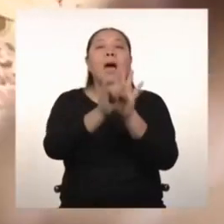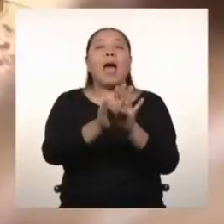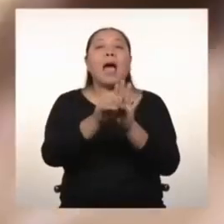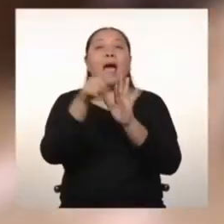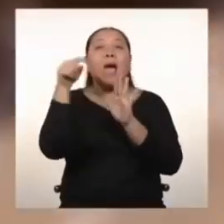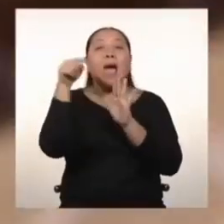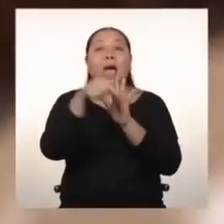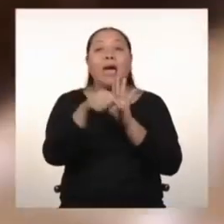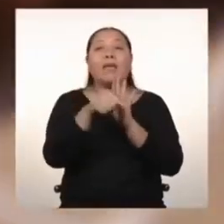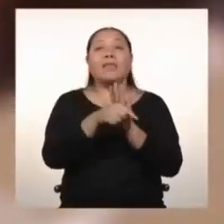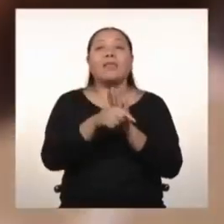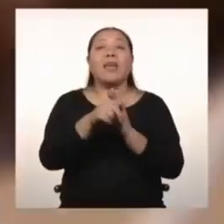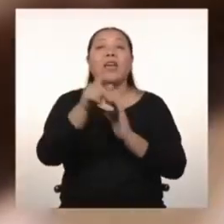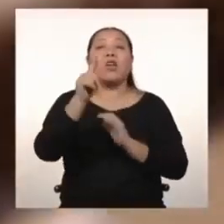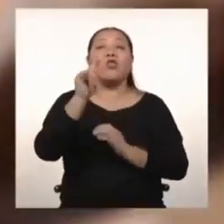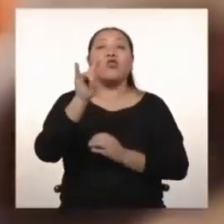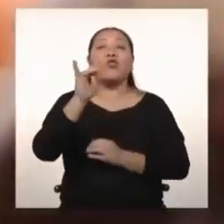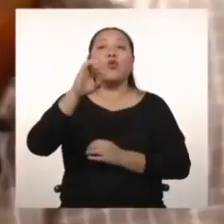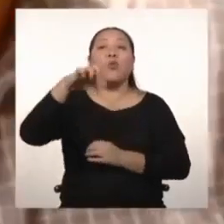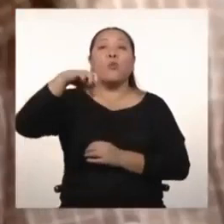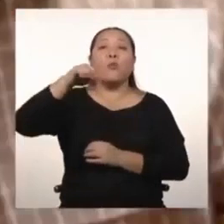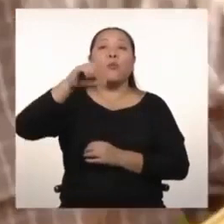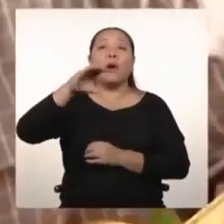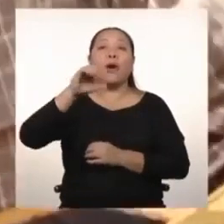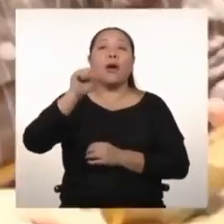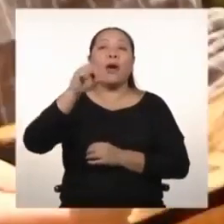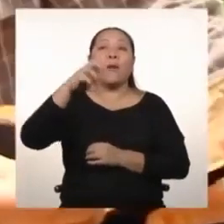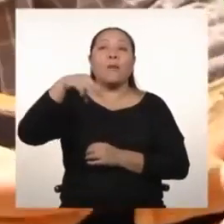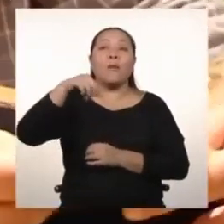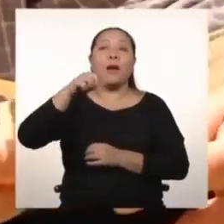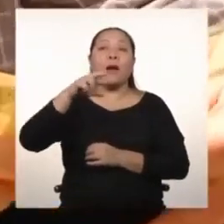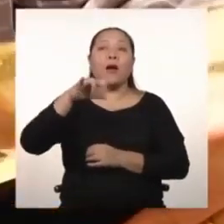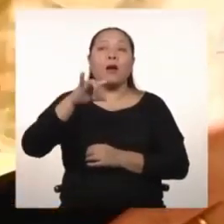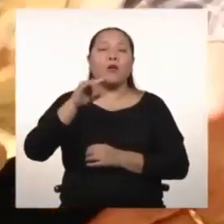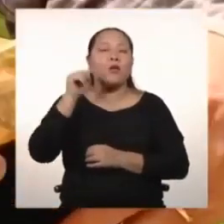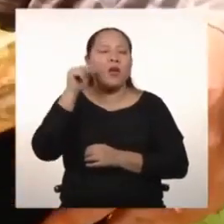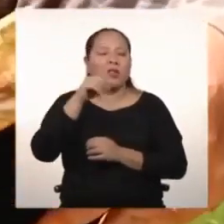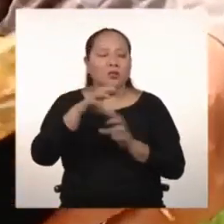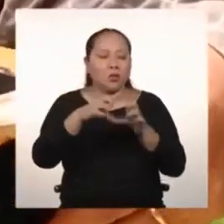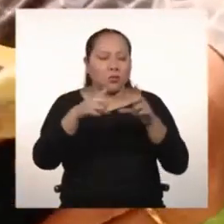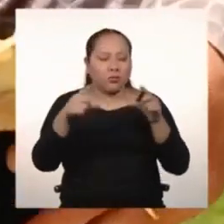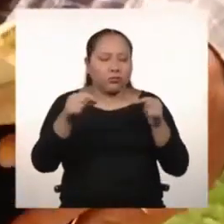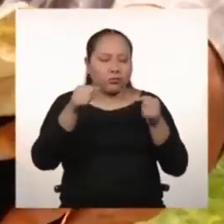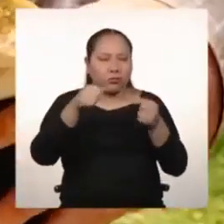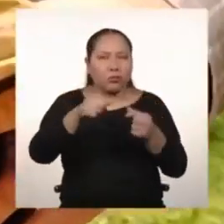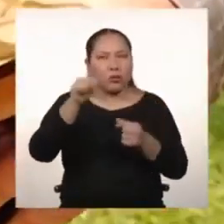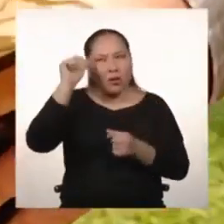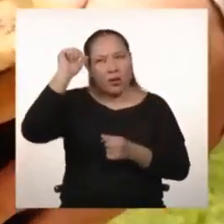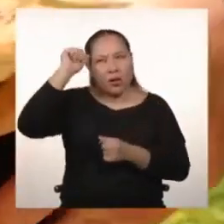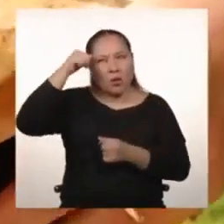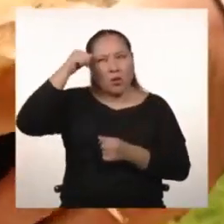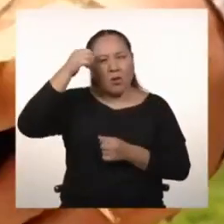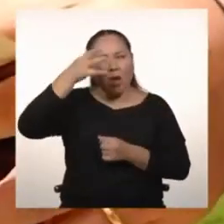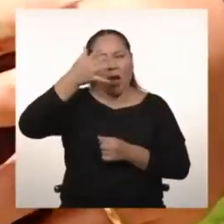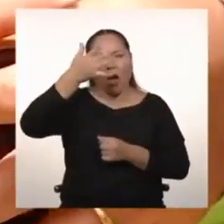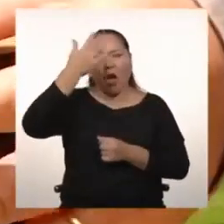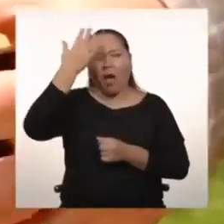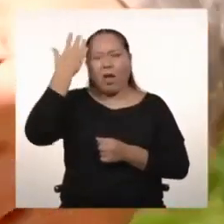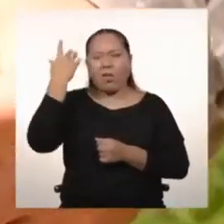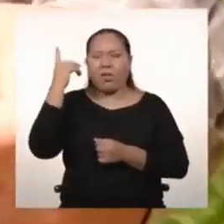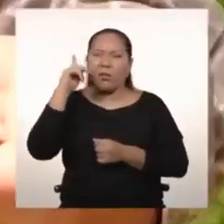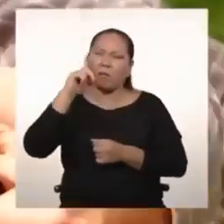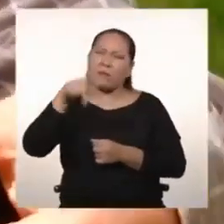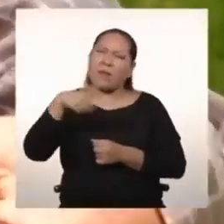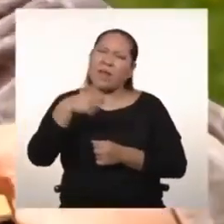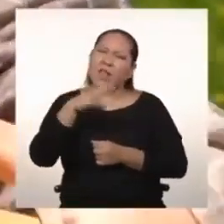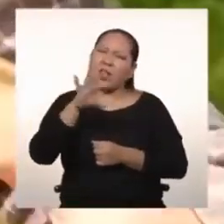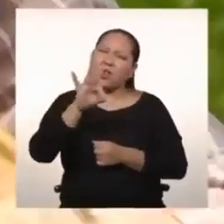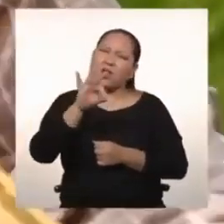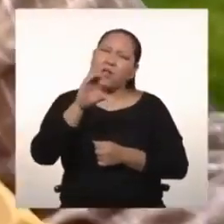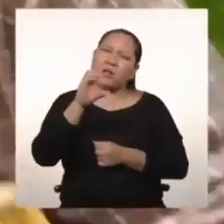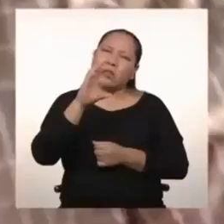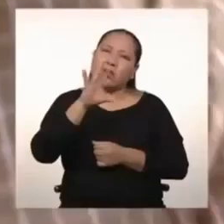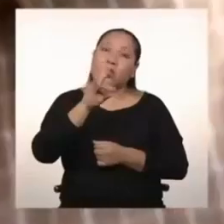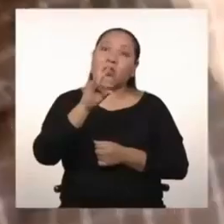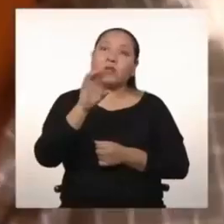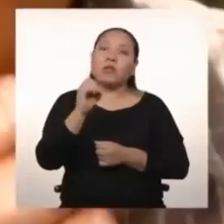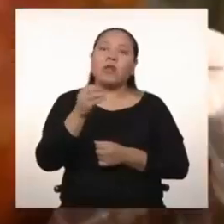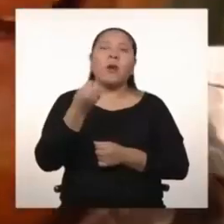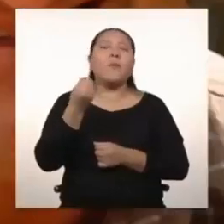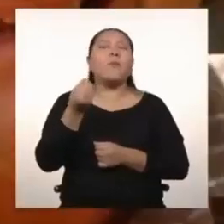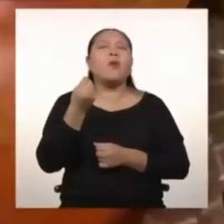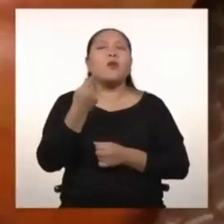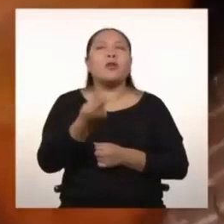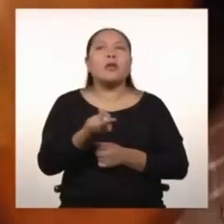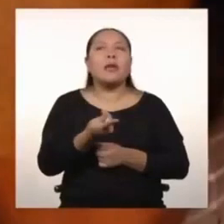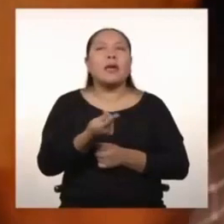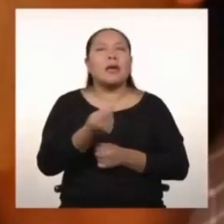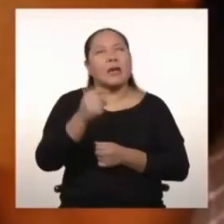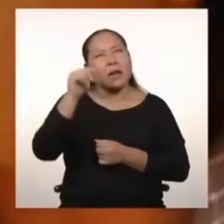a ver qué me cuenta. Estos billetes de acá los recuerdo de mi época de los años 70, pero ¿por qué están